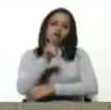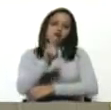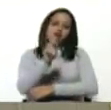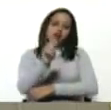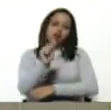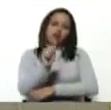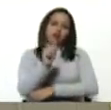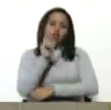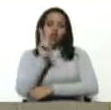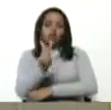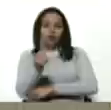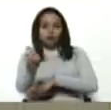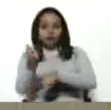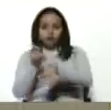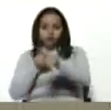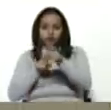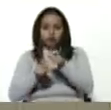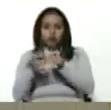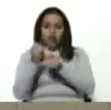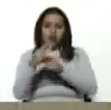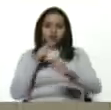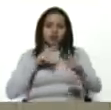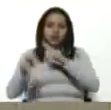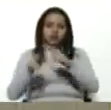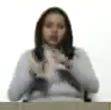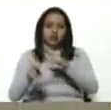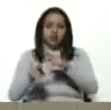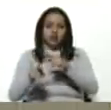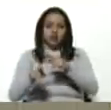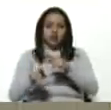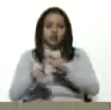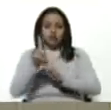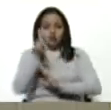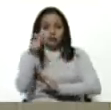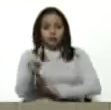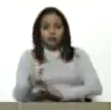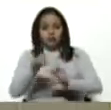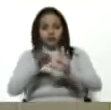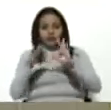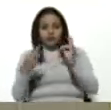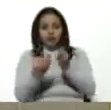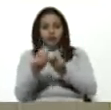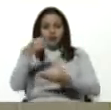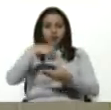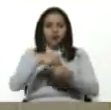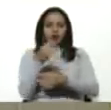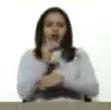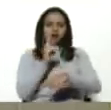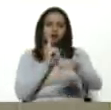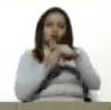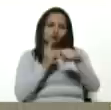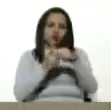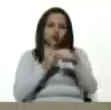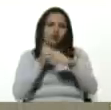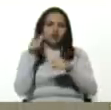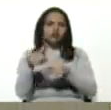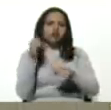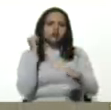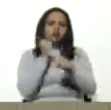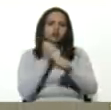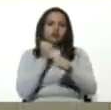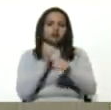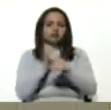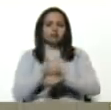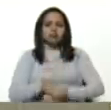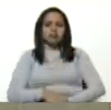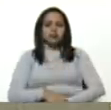ellas fueron captadas por ser nexo de un caso familiar positivo. Otra es un trabajador,